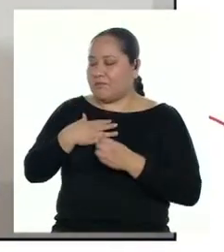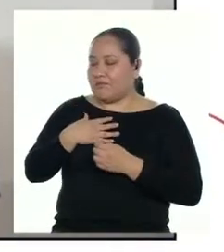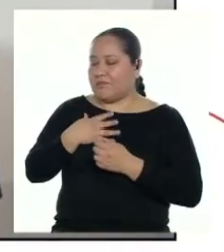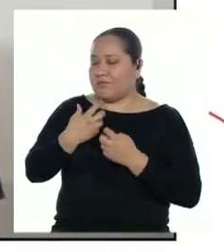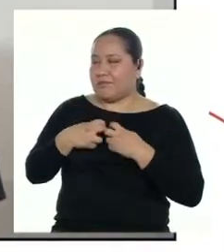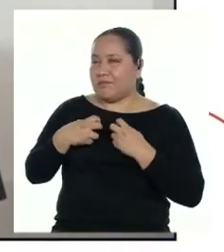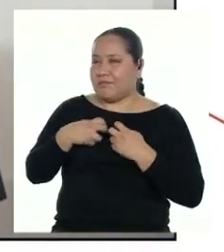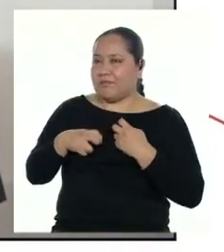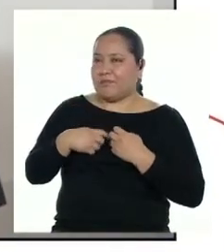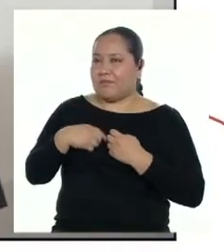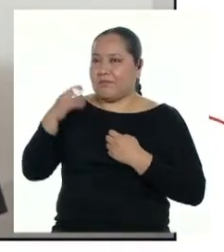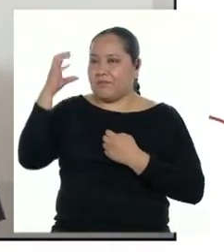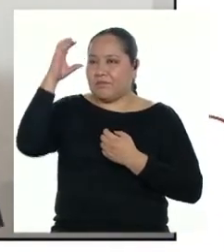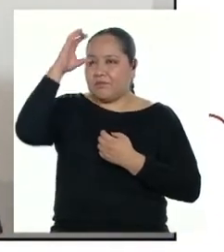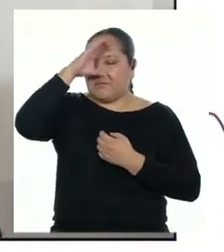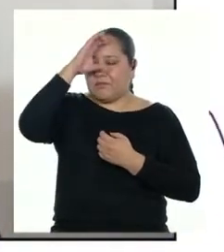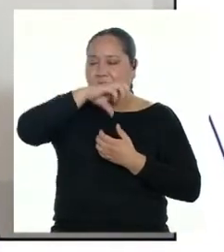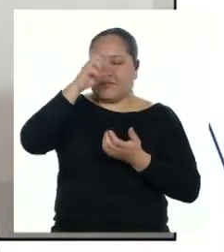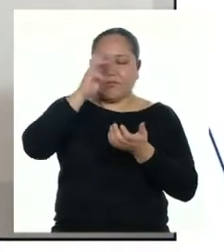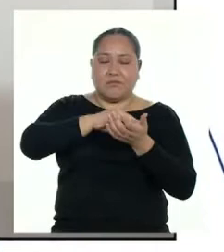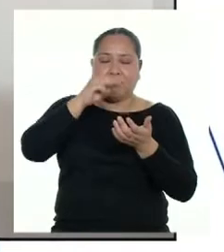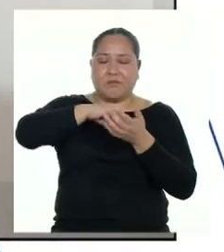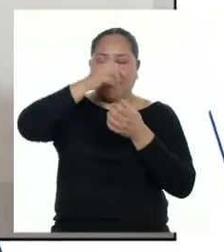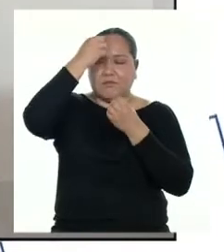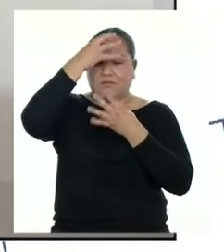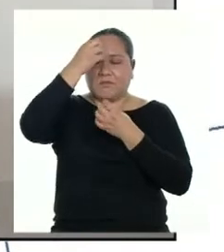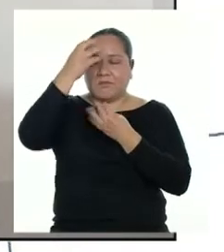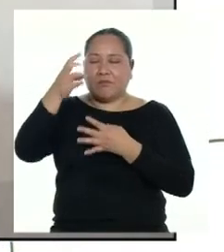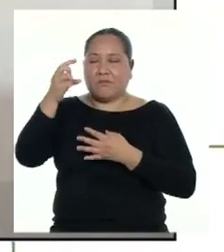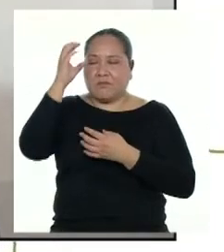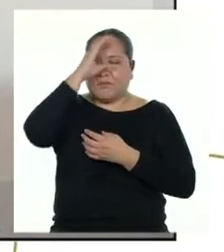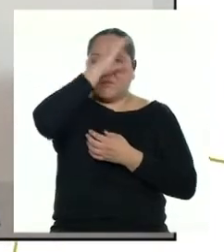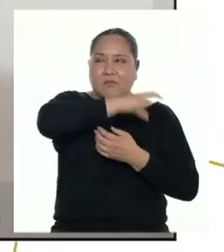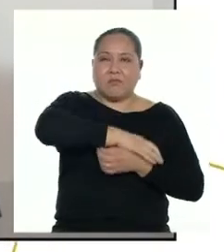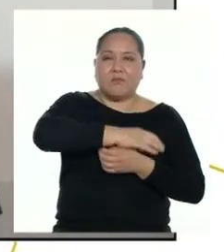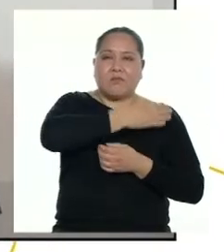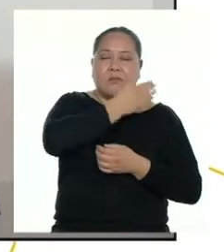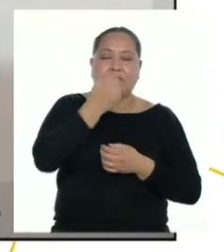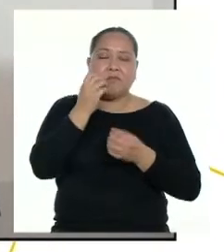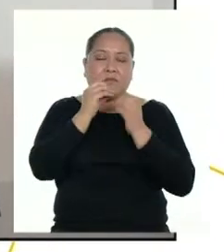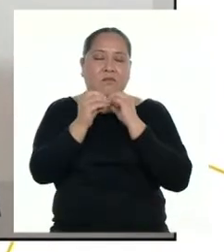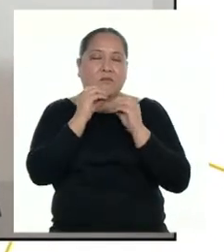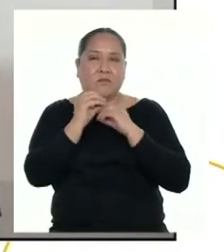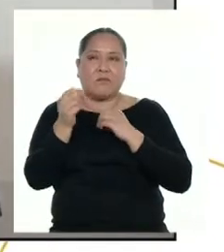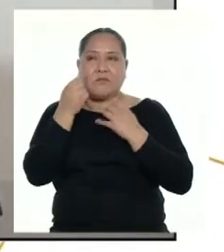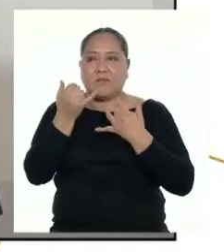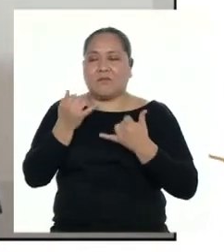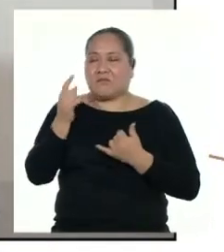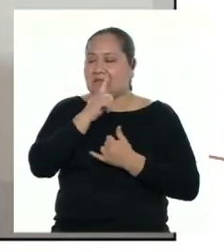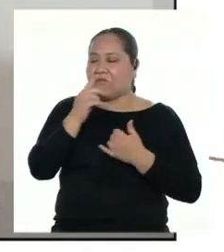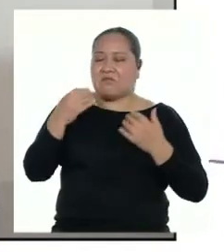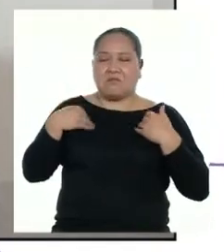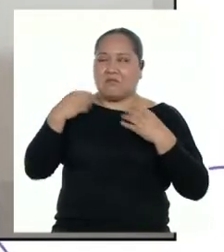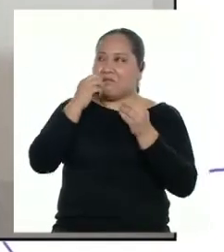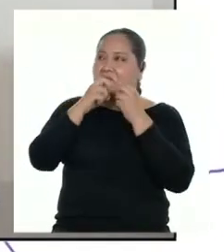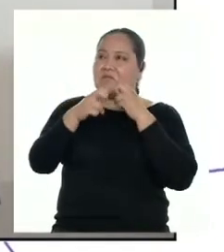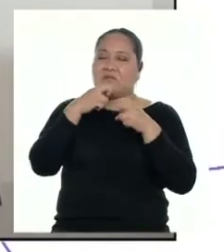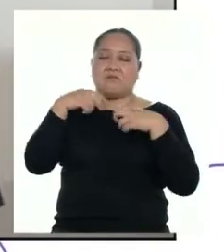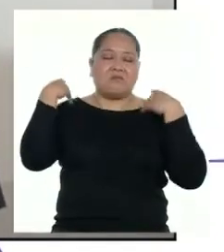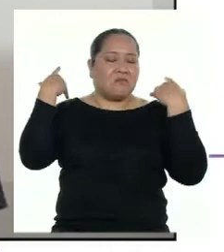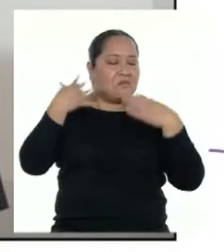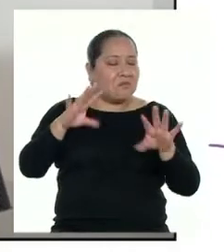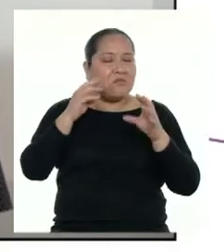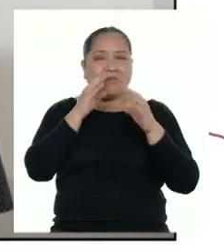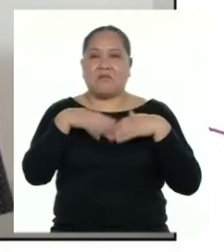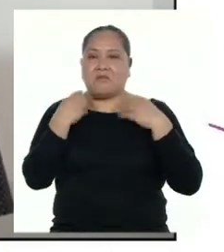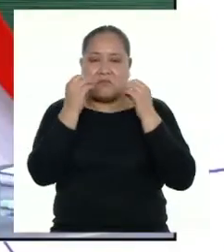me informé más sobre el tema, busqué diferentes soluciones y analicé mejor las cosas. Ahora ya no me da ningún problema y puedo resolver la actividad